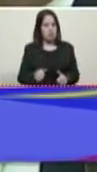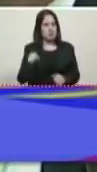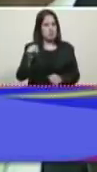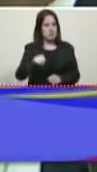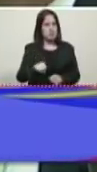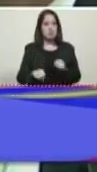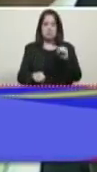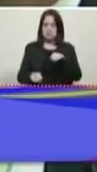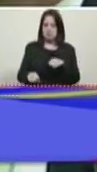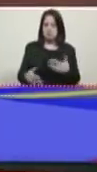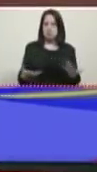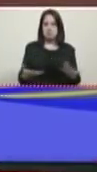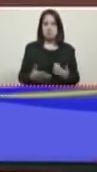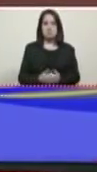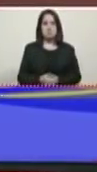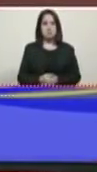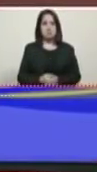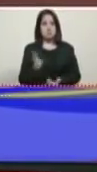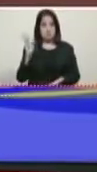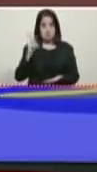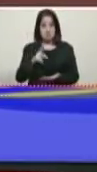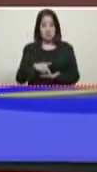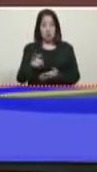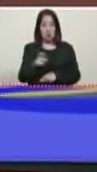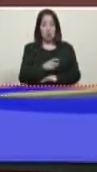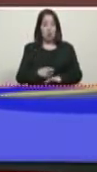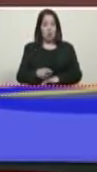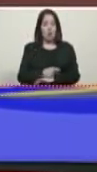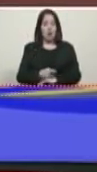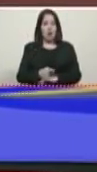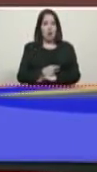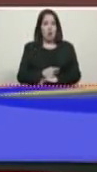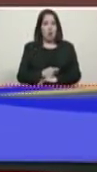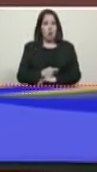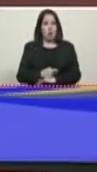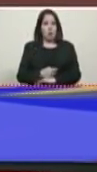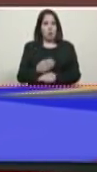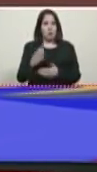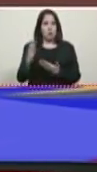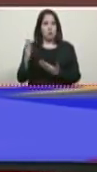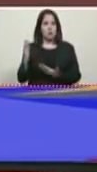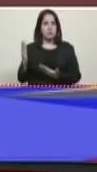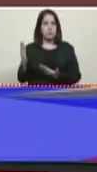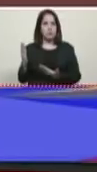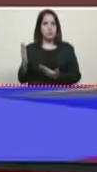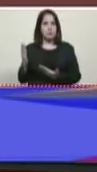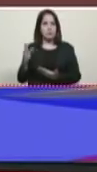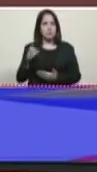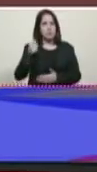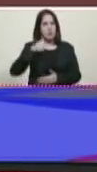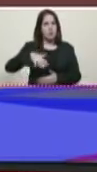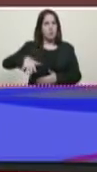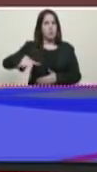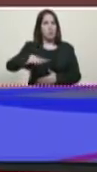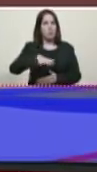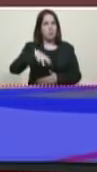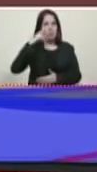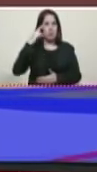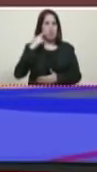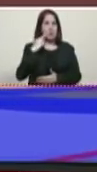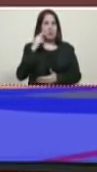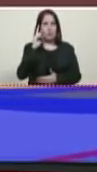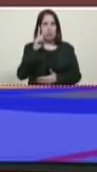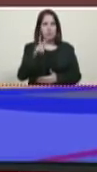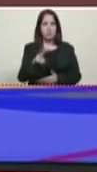vamos a darle la palabra al gobernador justo noguera pietri del pueblo del estado bolívar por favor